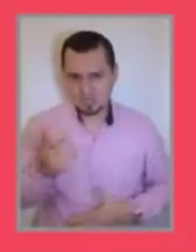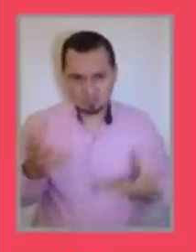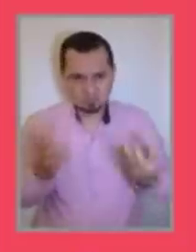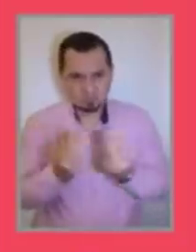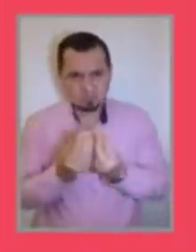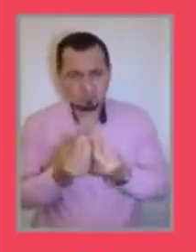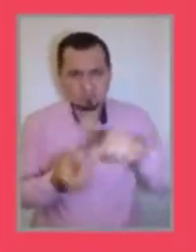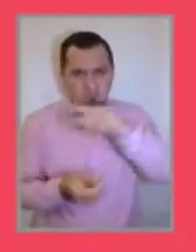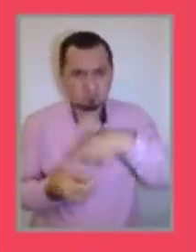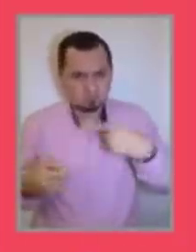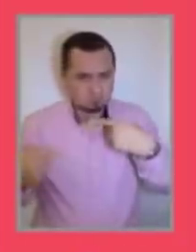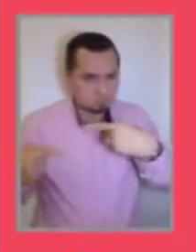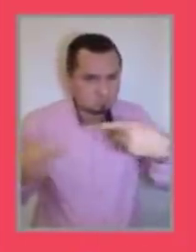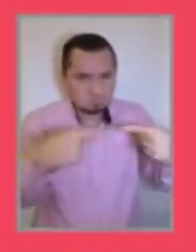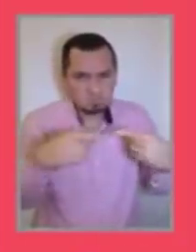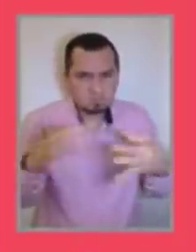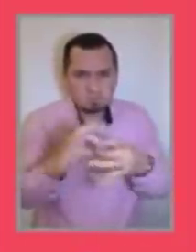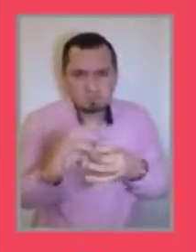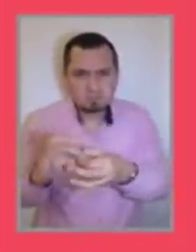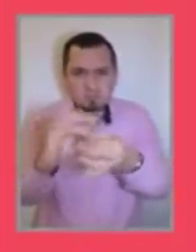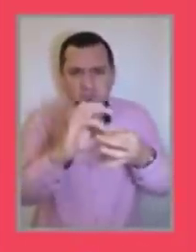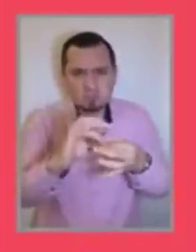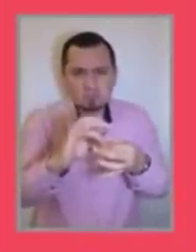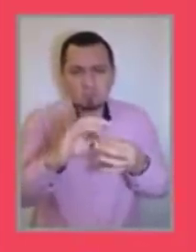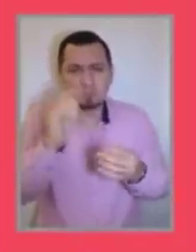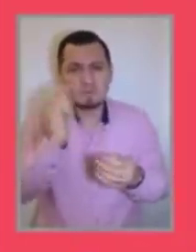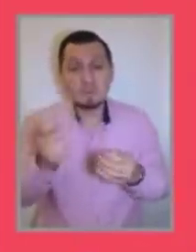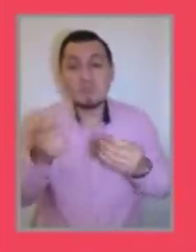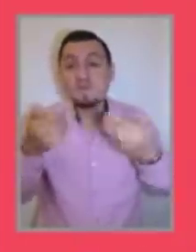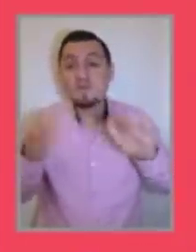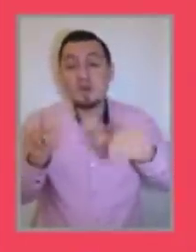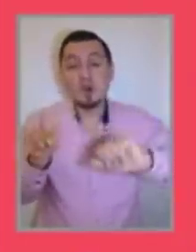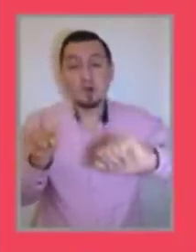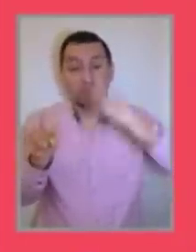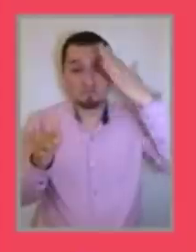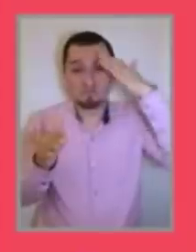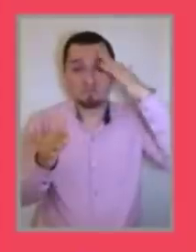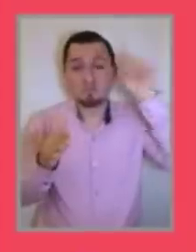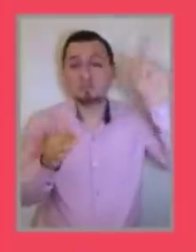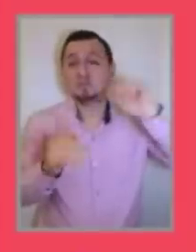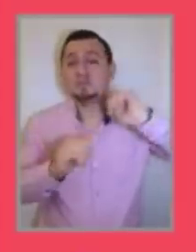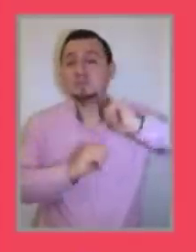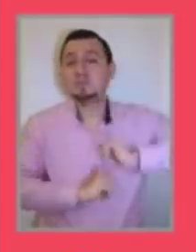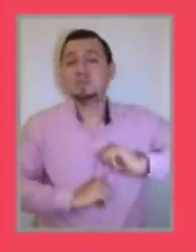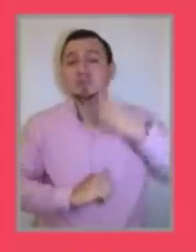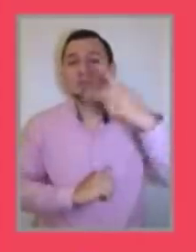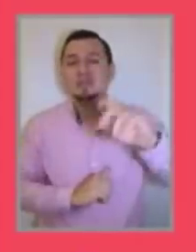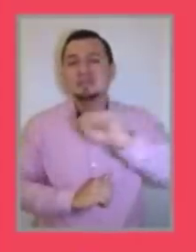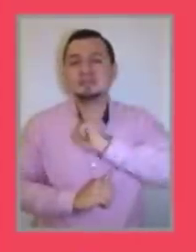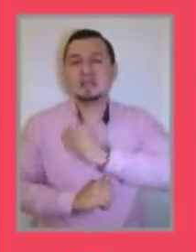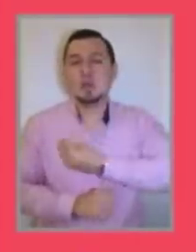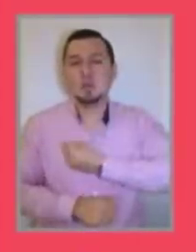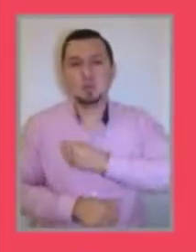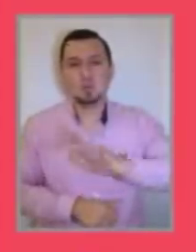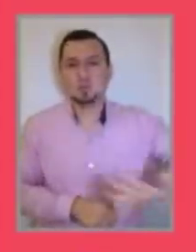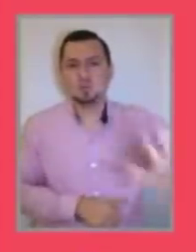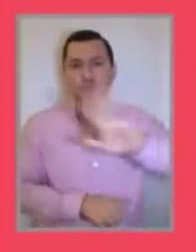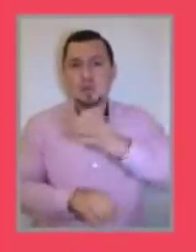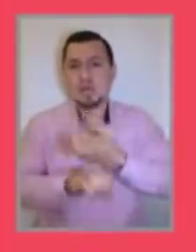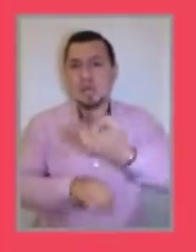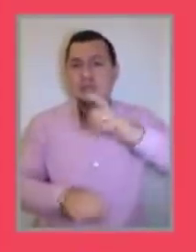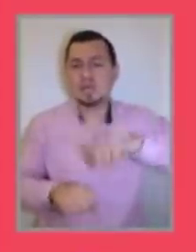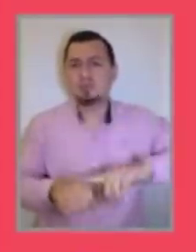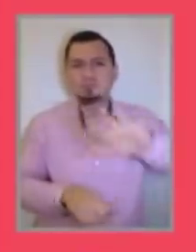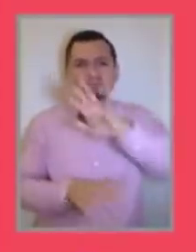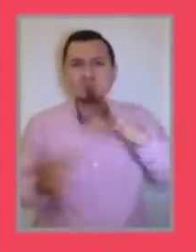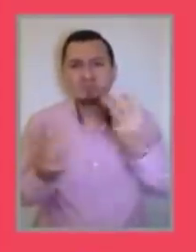salud. La máxima autoridad sanitaria está establecida en el nivel de gobierno estatal. Aquí se